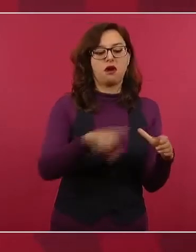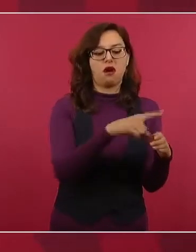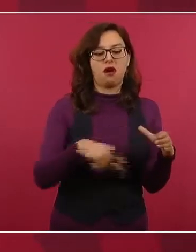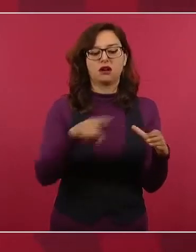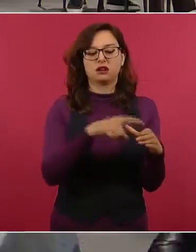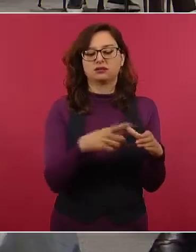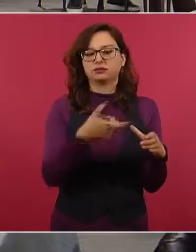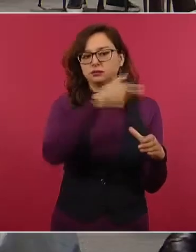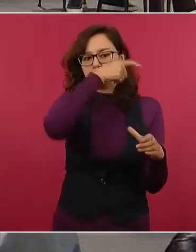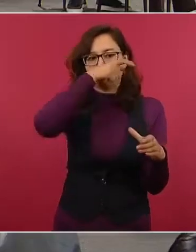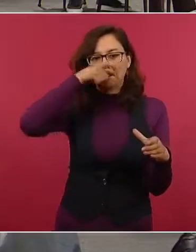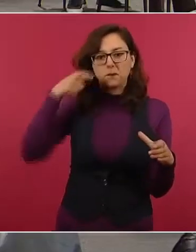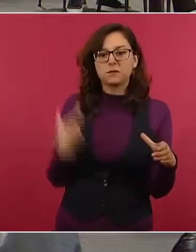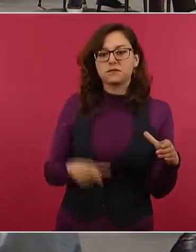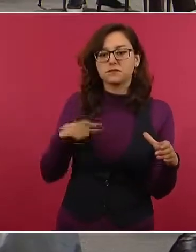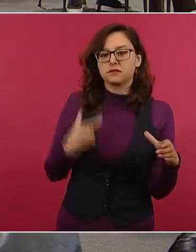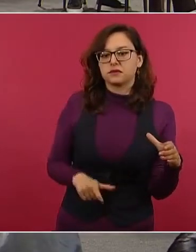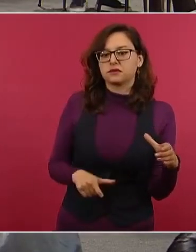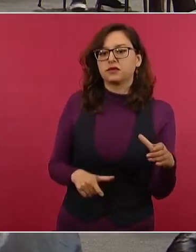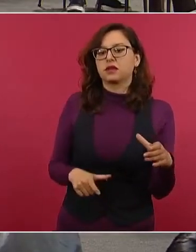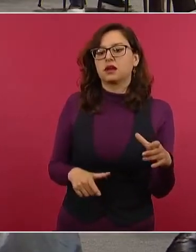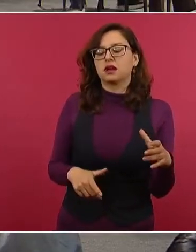Con esas palabras, con ese lenguaje.